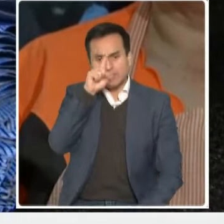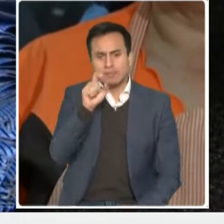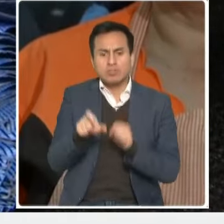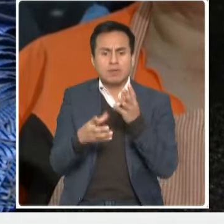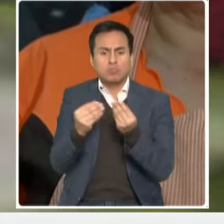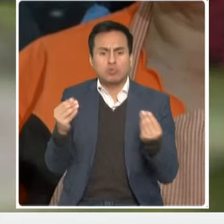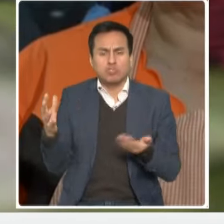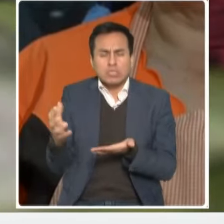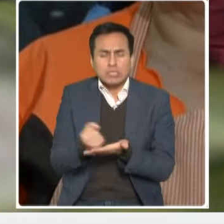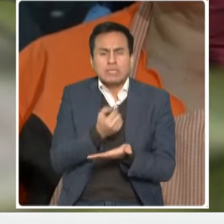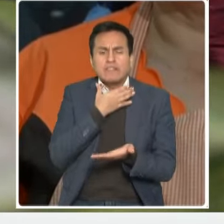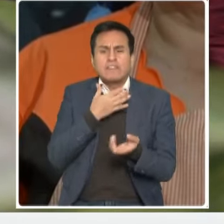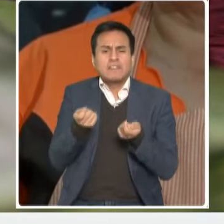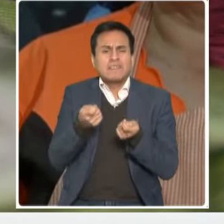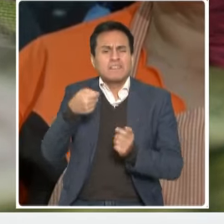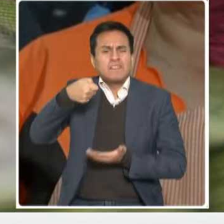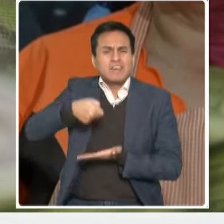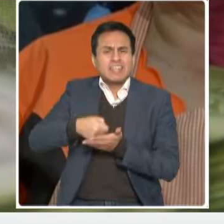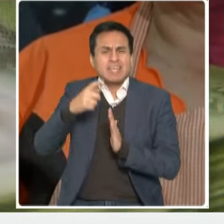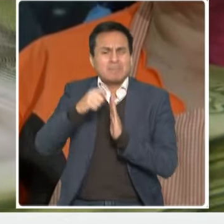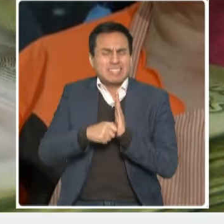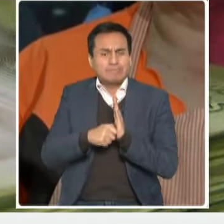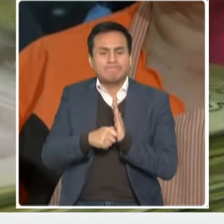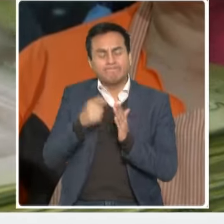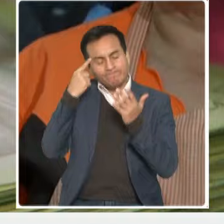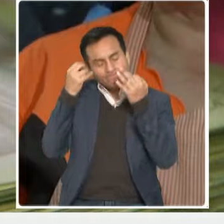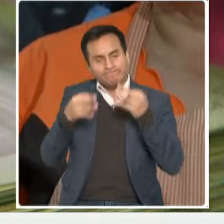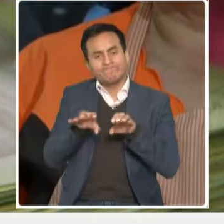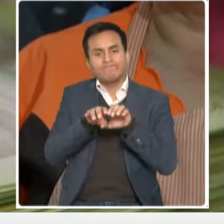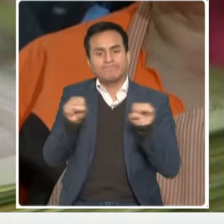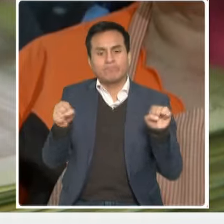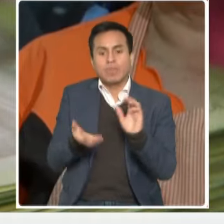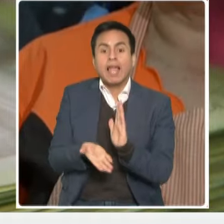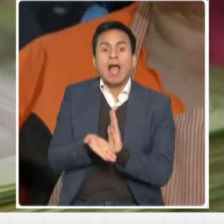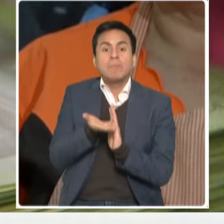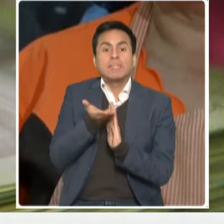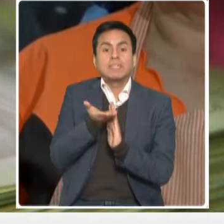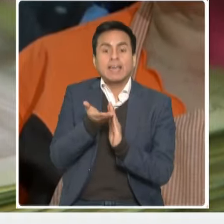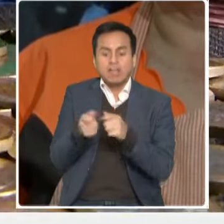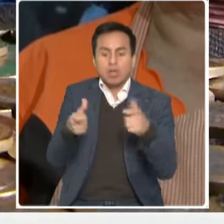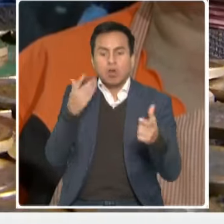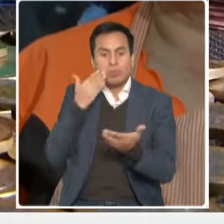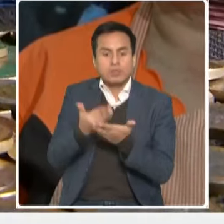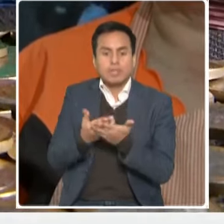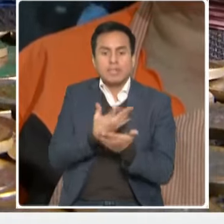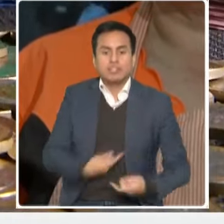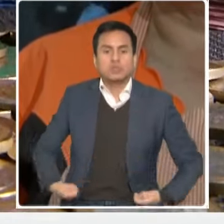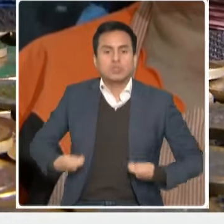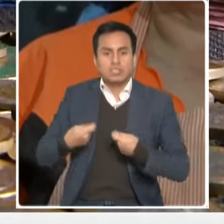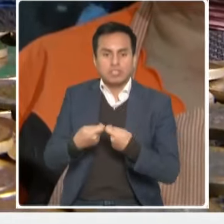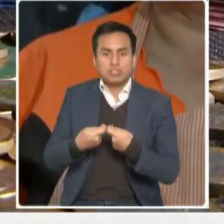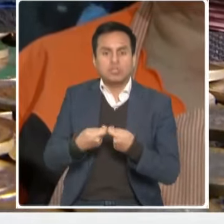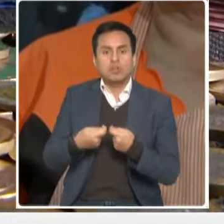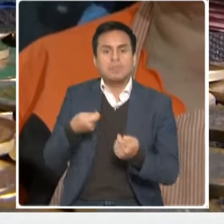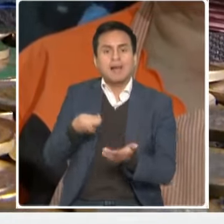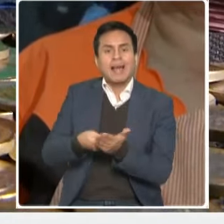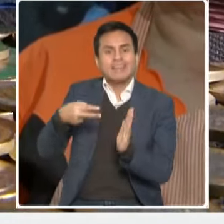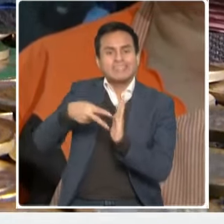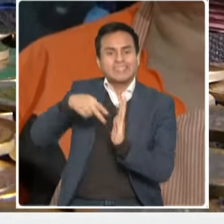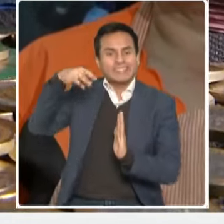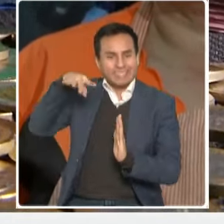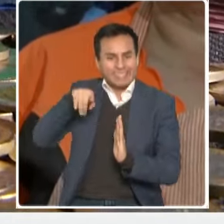que les cuesta llegar a fin de mes. Por eso hemos tomado esta decisión de aumentar la cobertura del subsidio a la tarifa eléctrica y